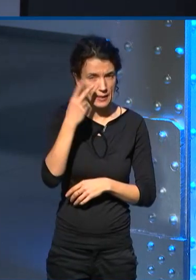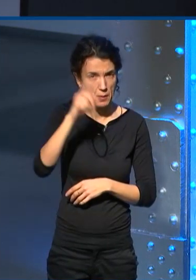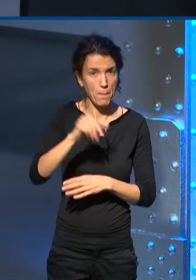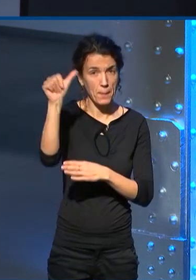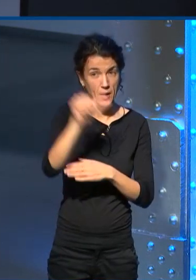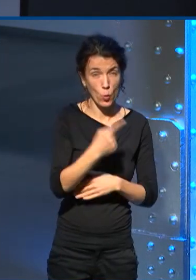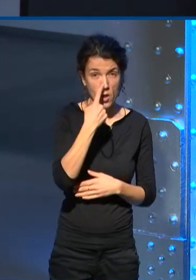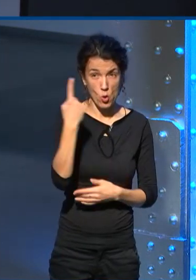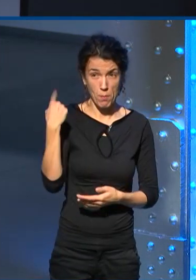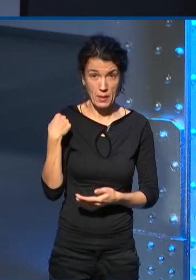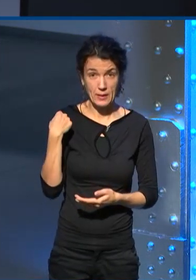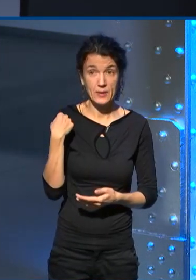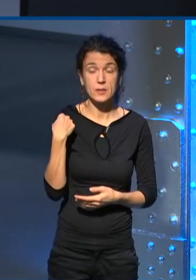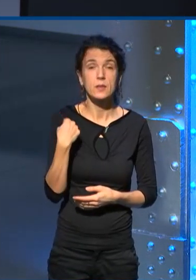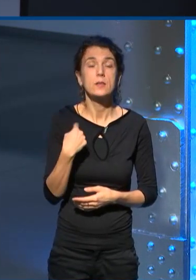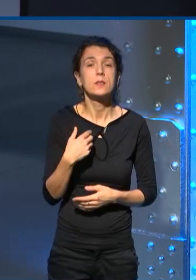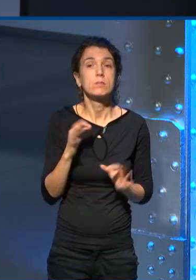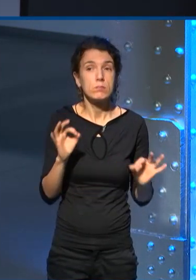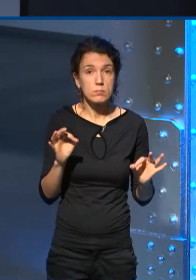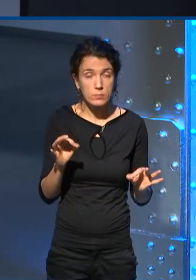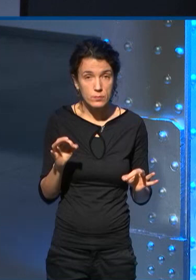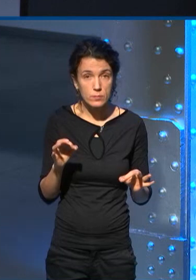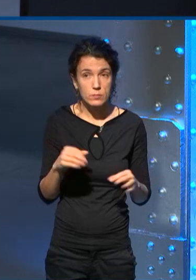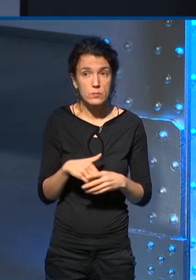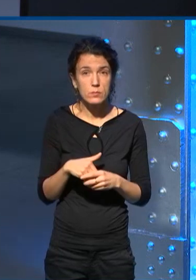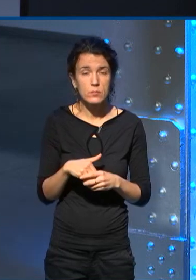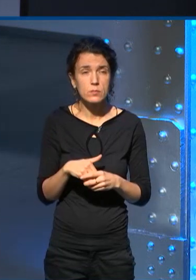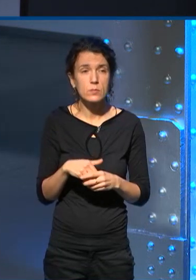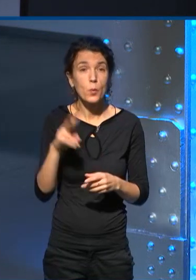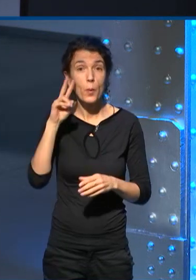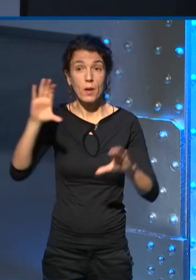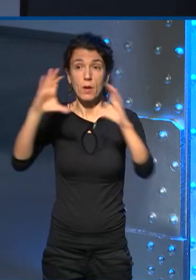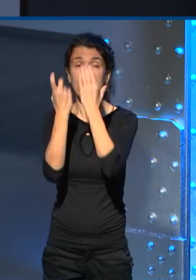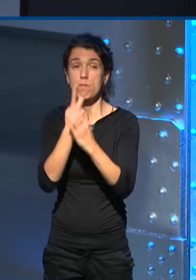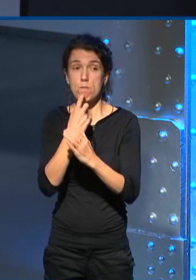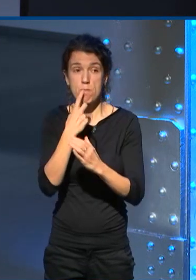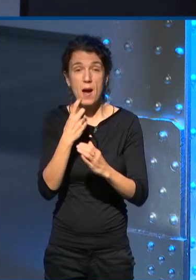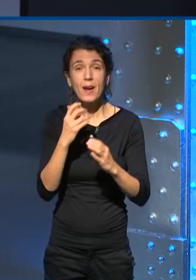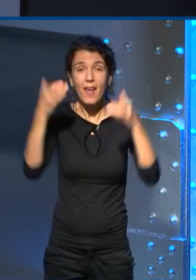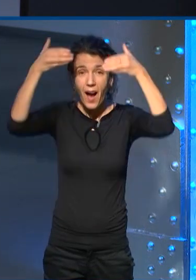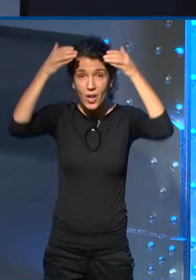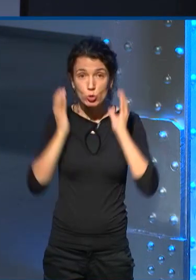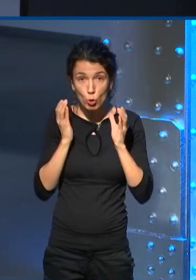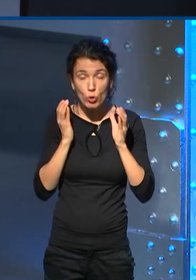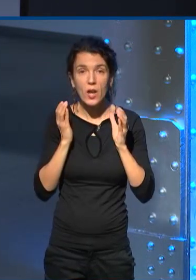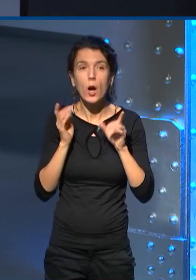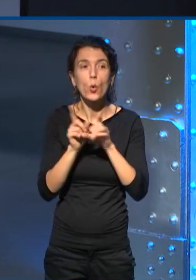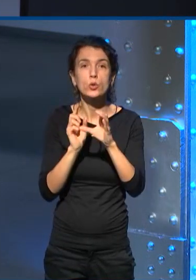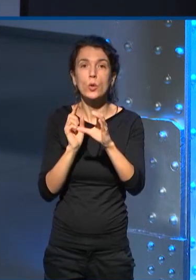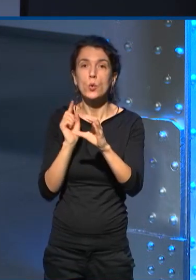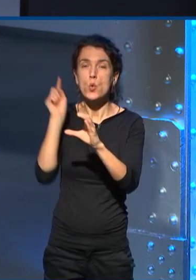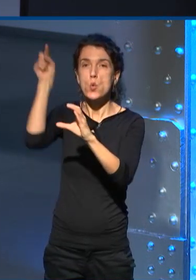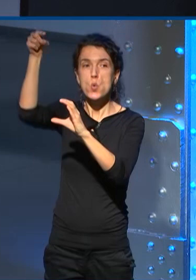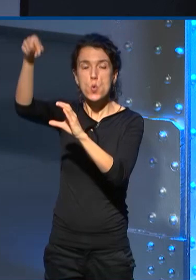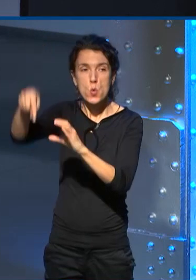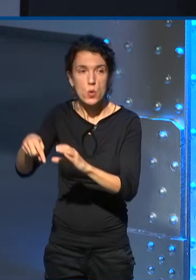salió el año pasado, es si podrán, una vez que se vive en Marte, esto pues es un astronauta que se va a Marte y no